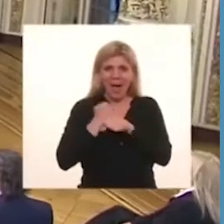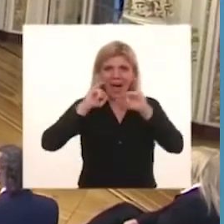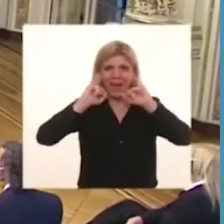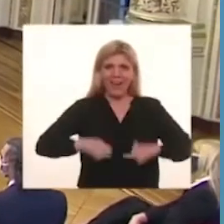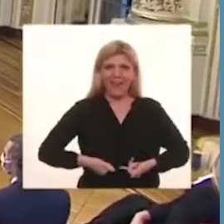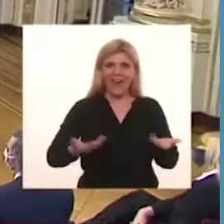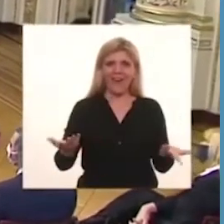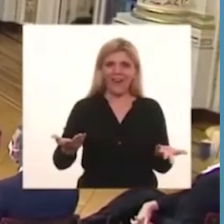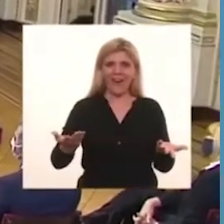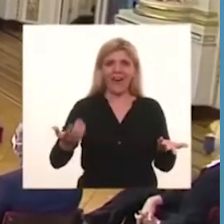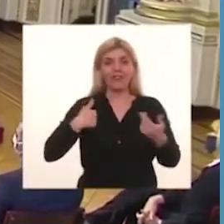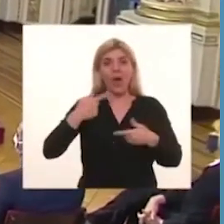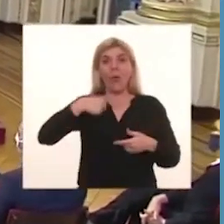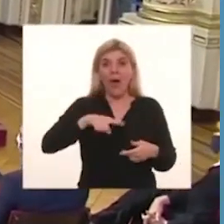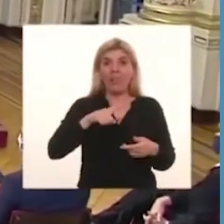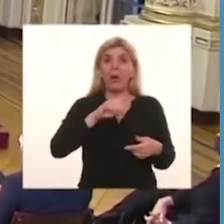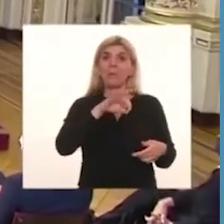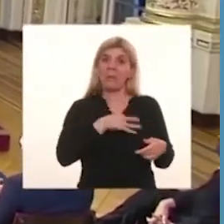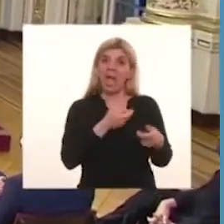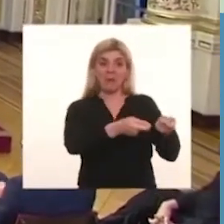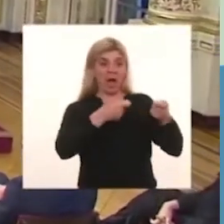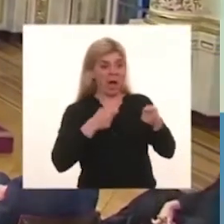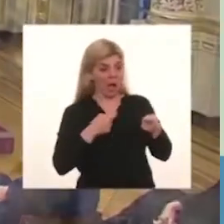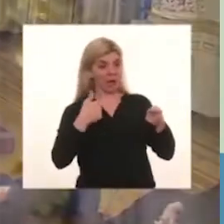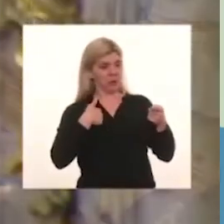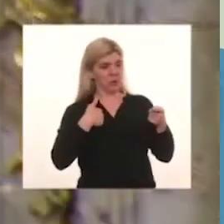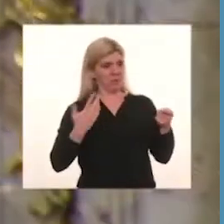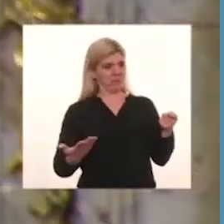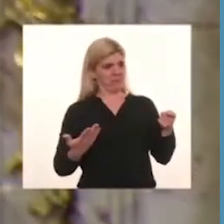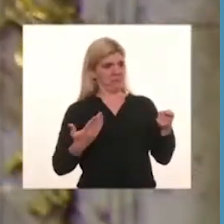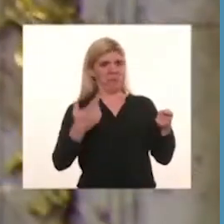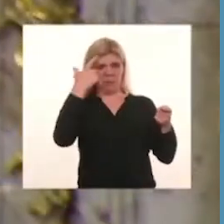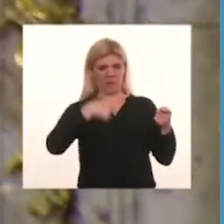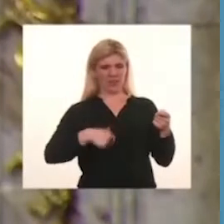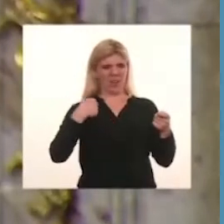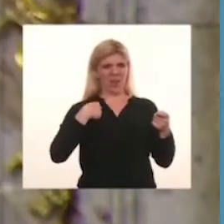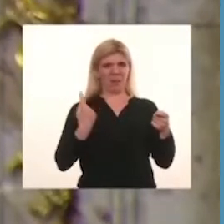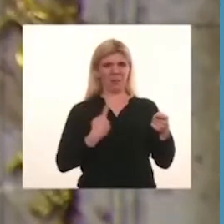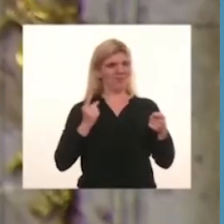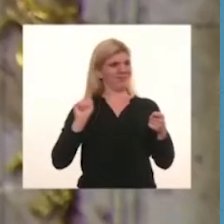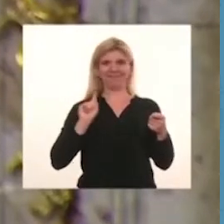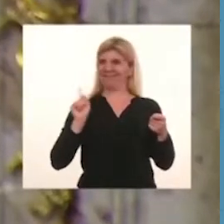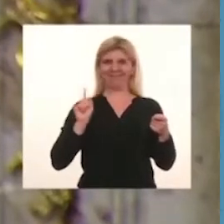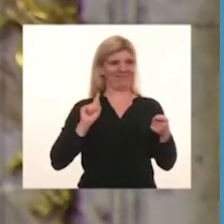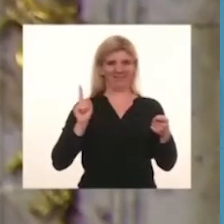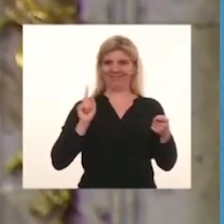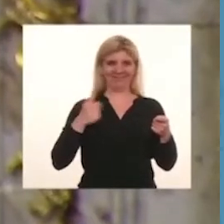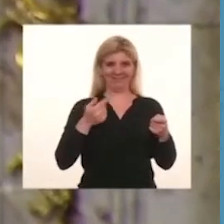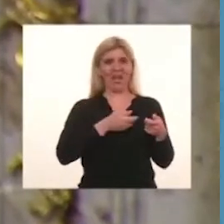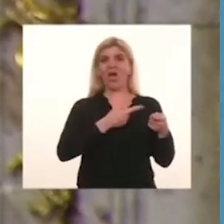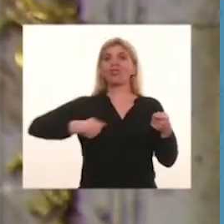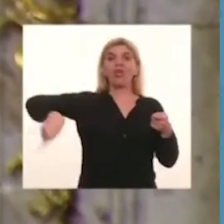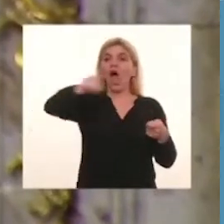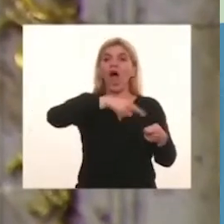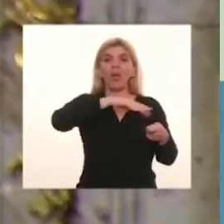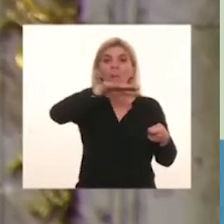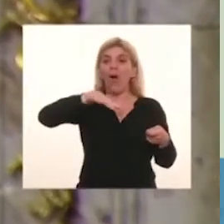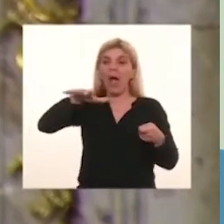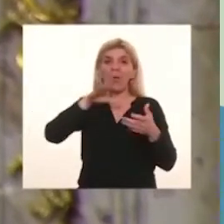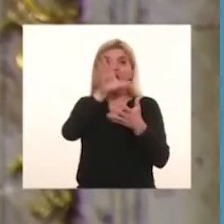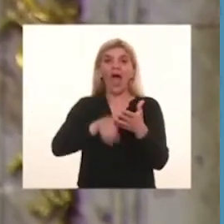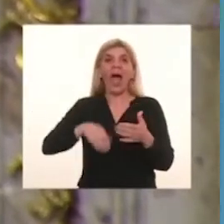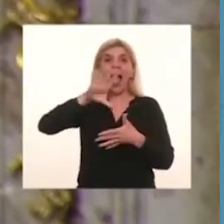75 años del día en que el pueblo hizo proyecto el modelo de la justicia social.